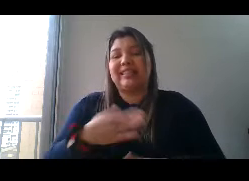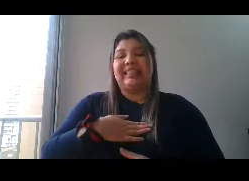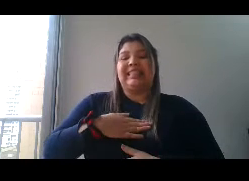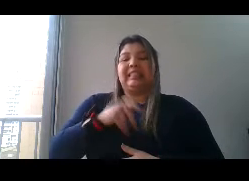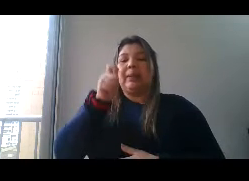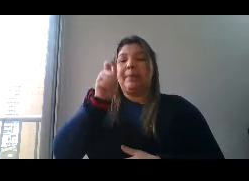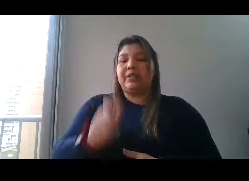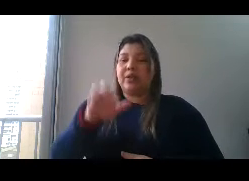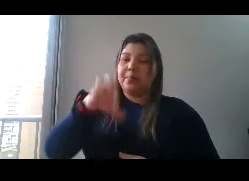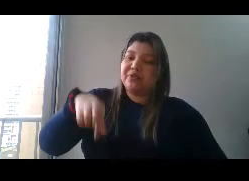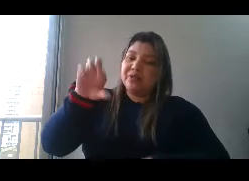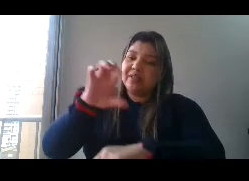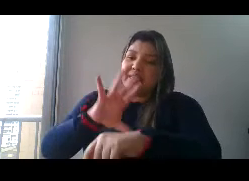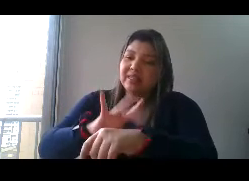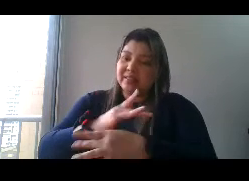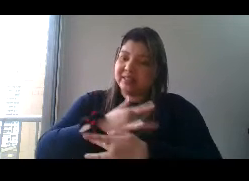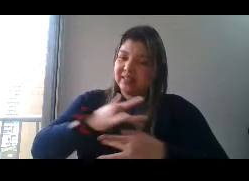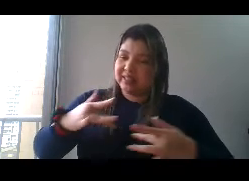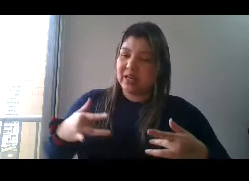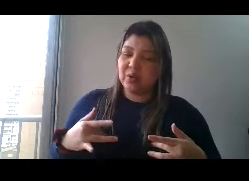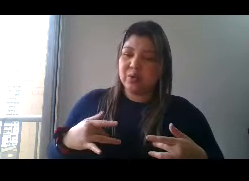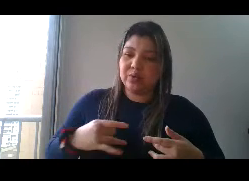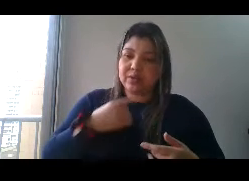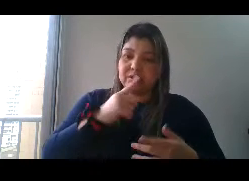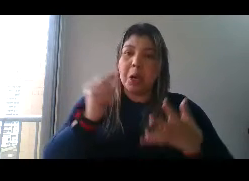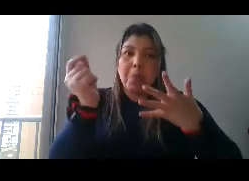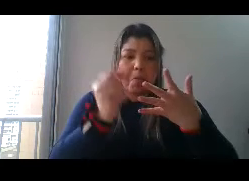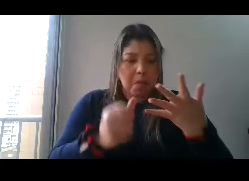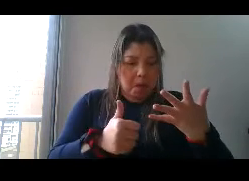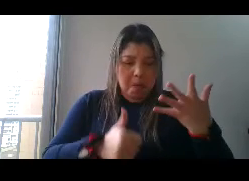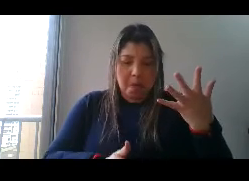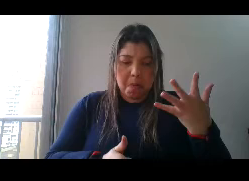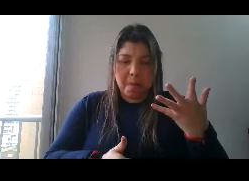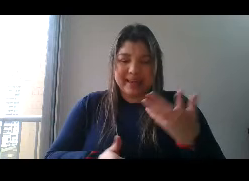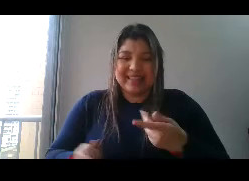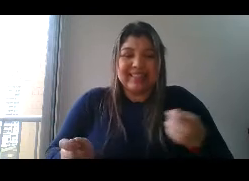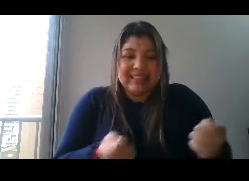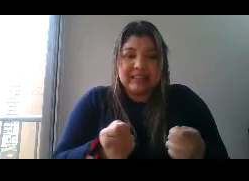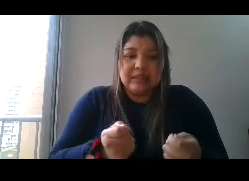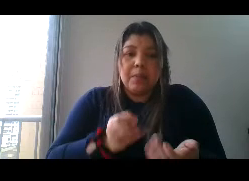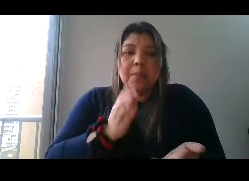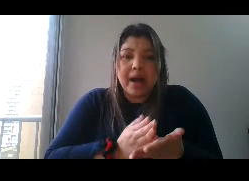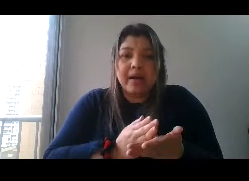procedimiento cumpliendo, ojo, cumpliendo con todos los estándares.